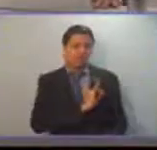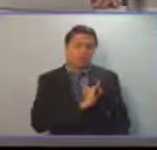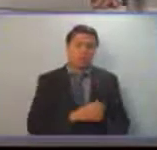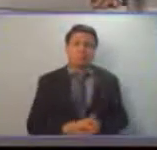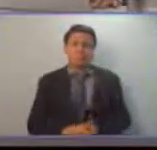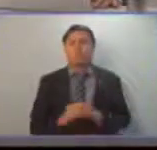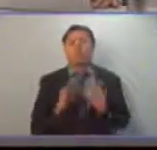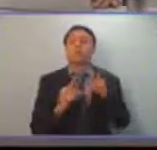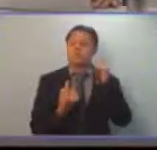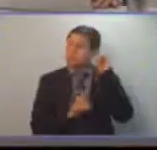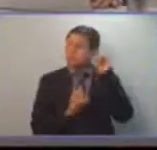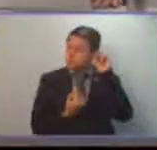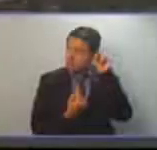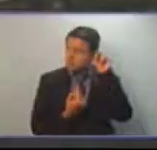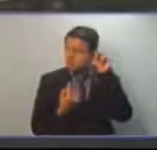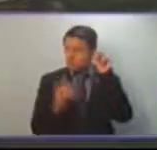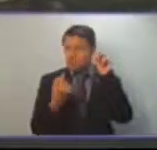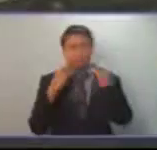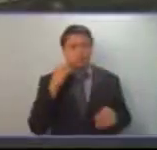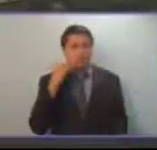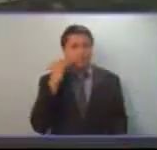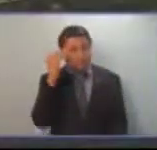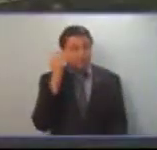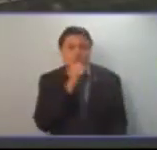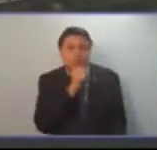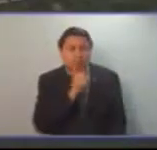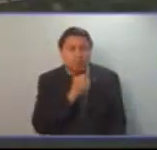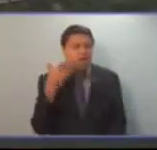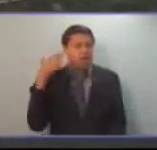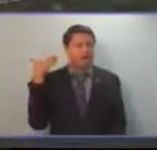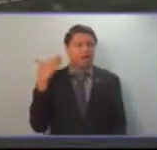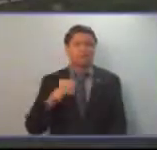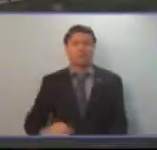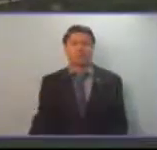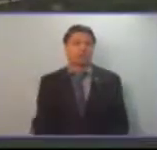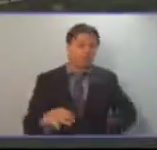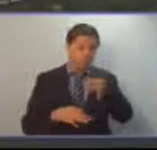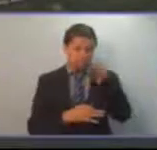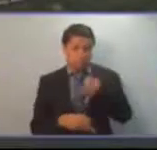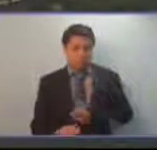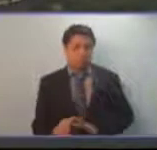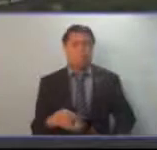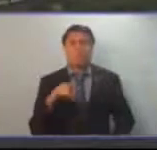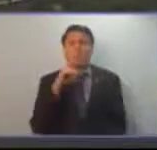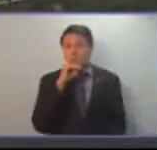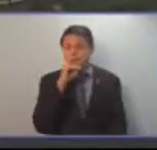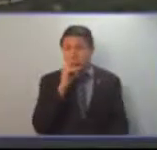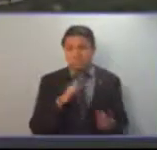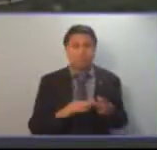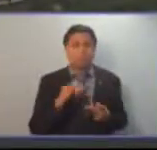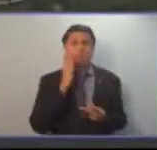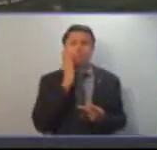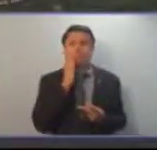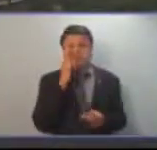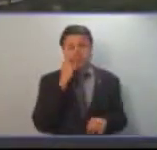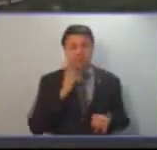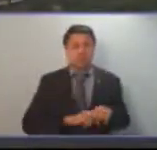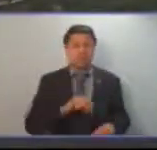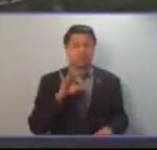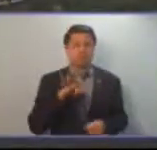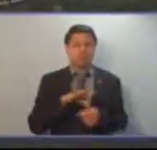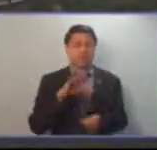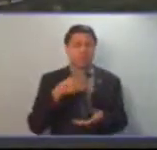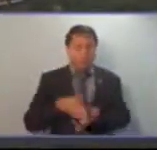existen personas adultas mayores que no tienen registro porque sus padres en la época en que nacieron no